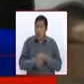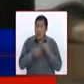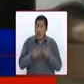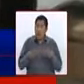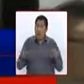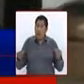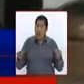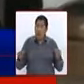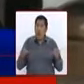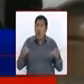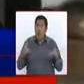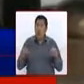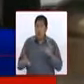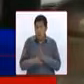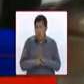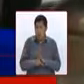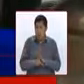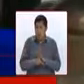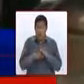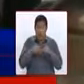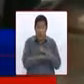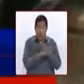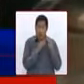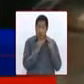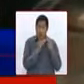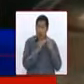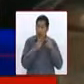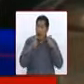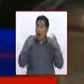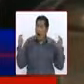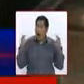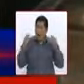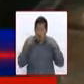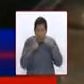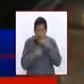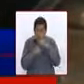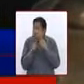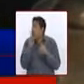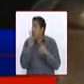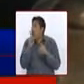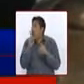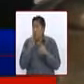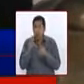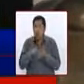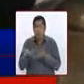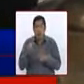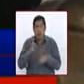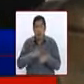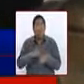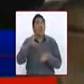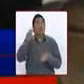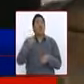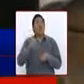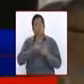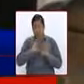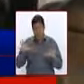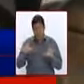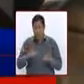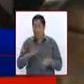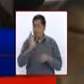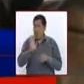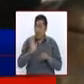en las casas, que el contrabando llega y acá hay galpones de esta de contrabando. Nada, señor. Mira, ya, yo te voy a decir